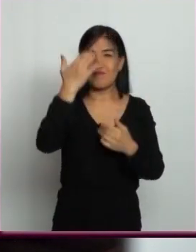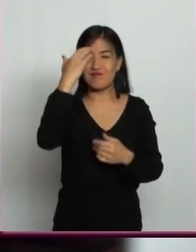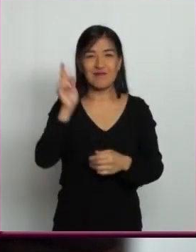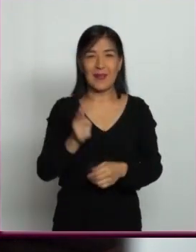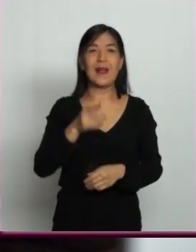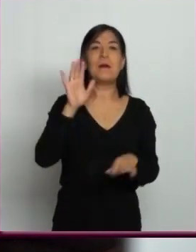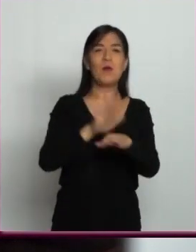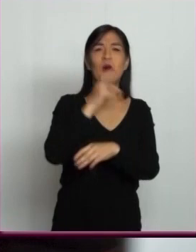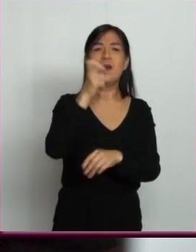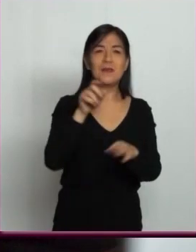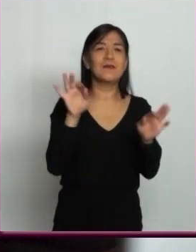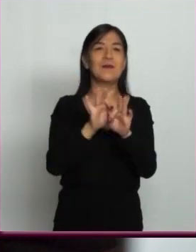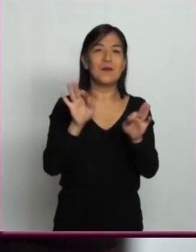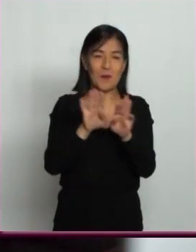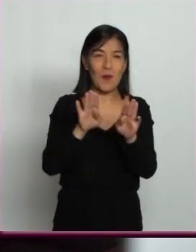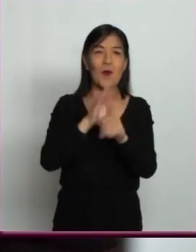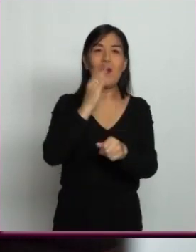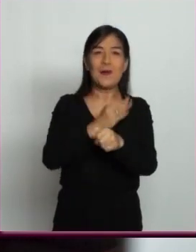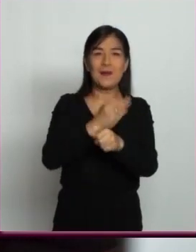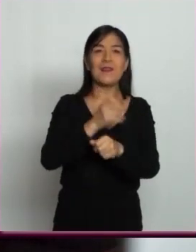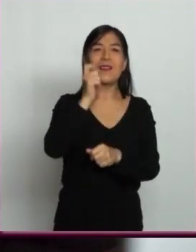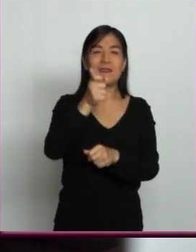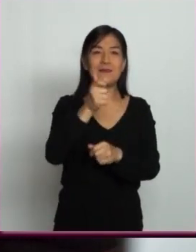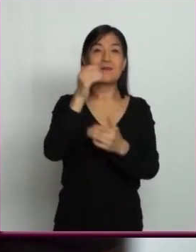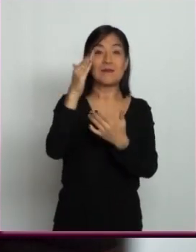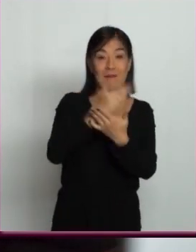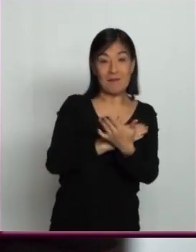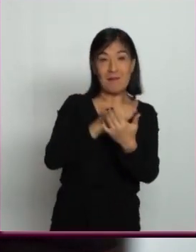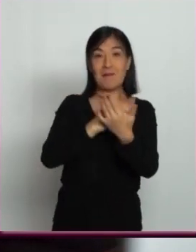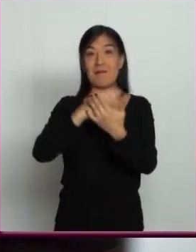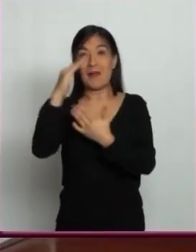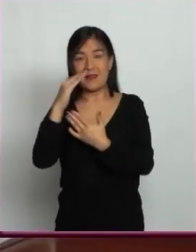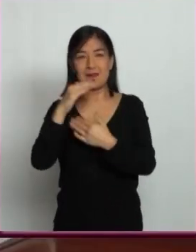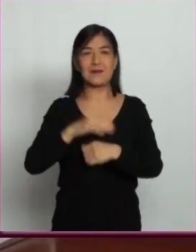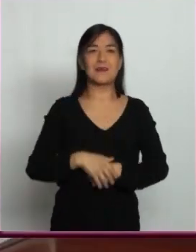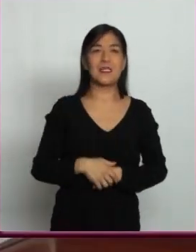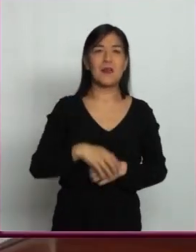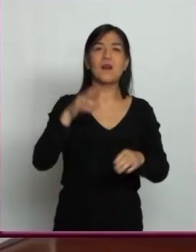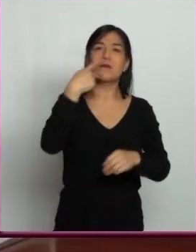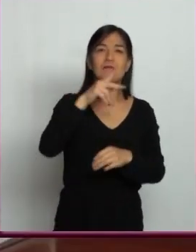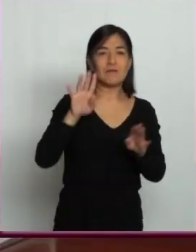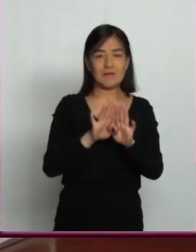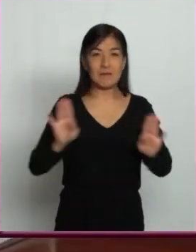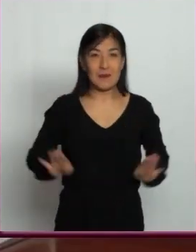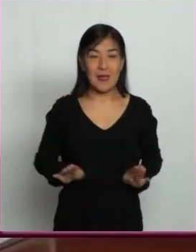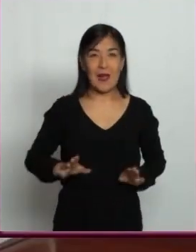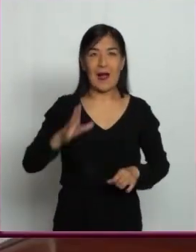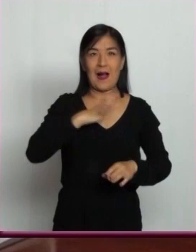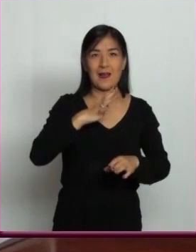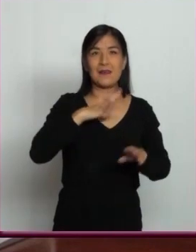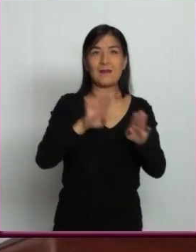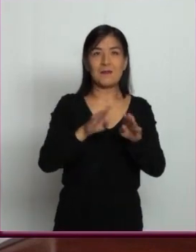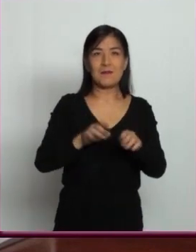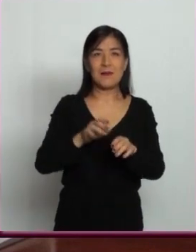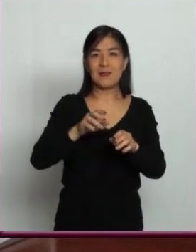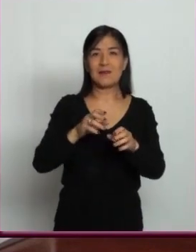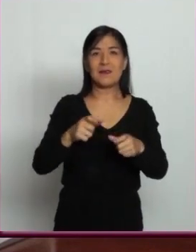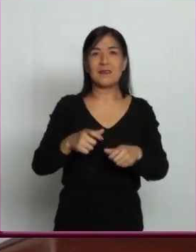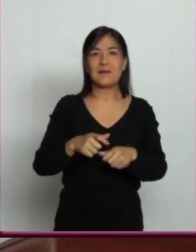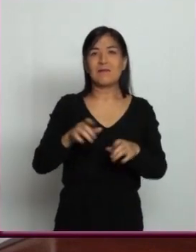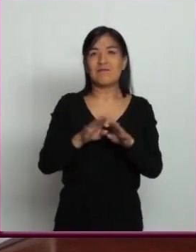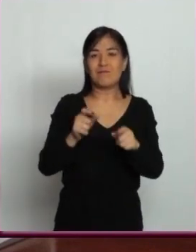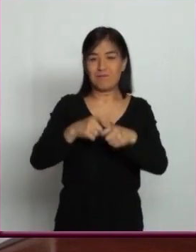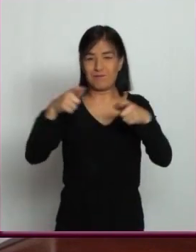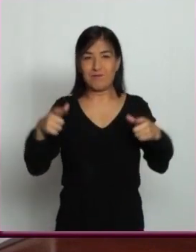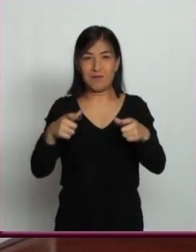pero de ver el puro Sol no podría tener mucho menos o mucho más, ¿no? Hay comportamientos, y las que se expanden, que se vuelven de repente, se enfrían